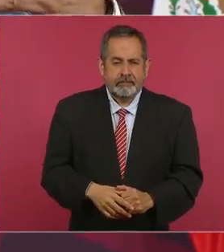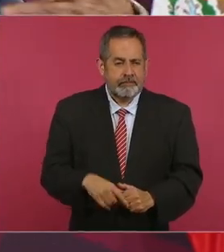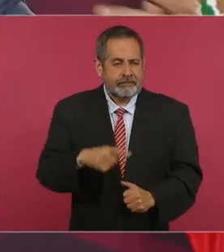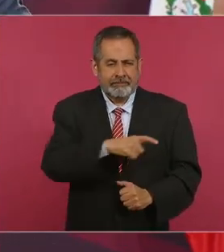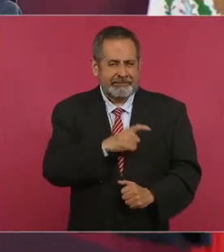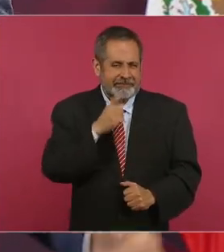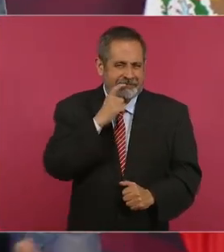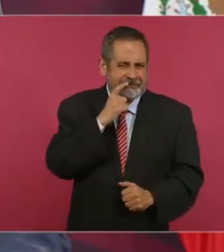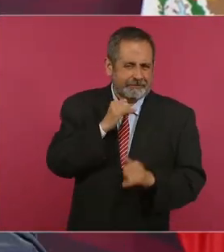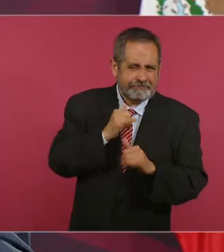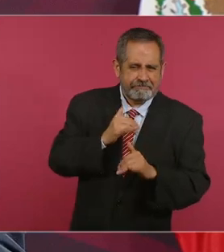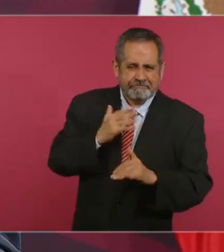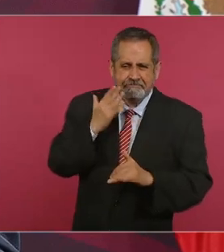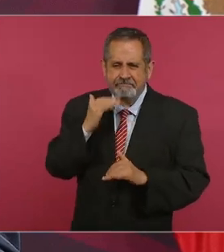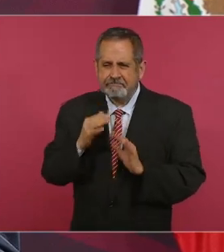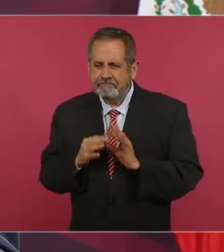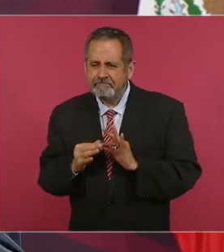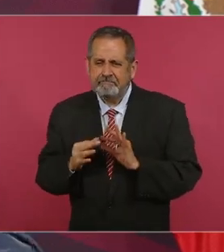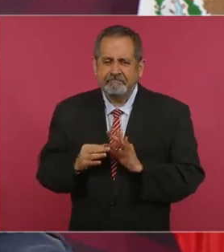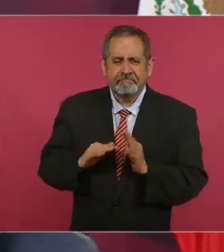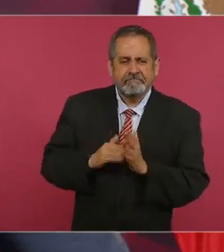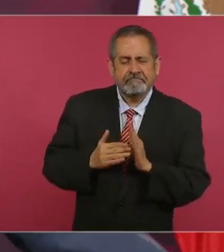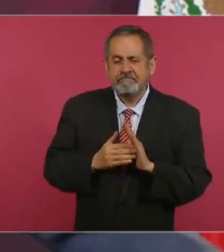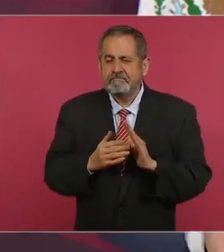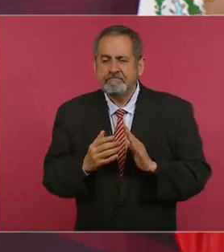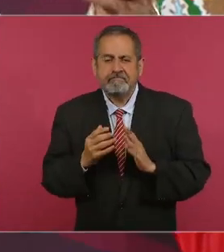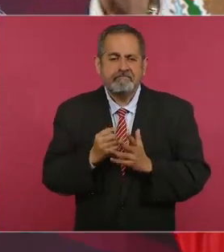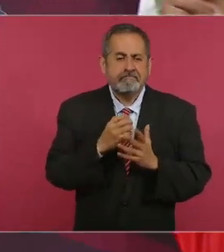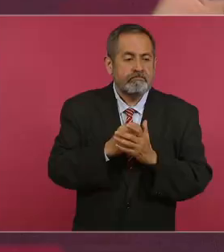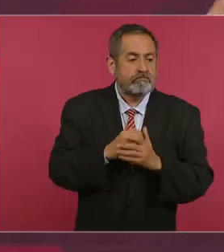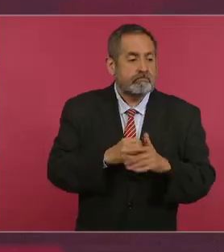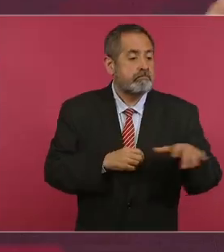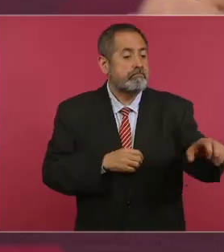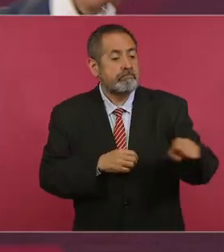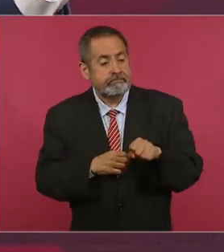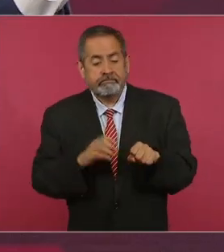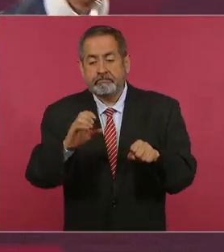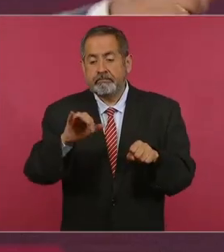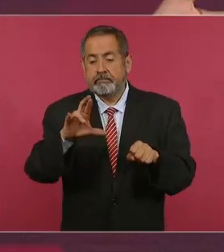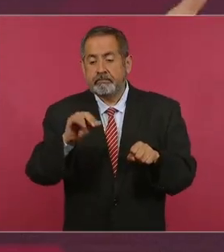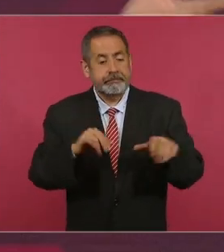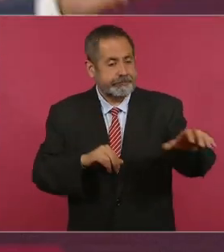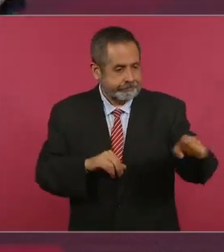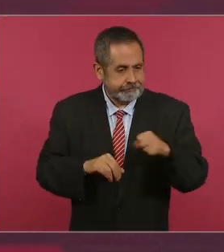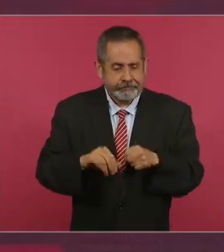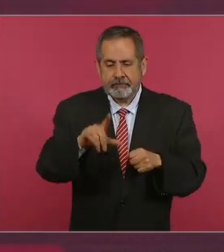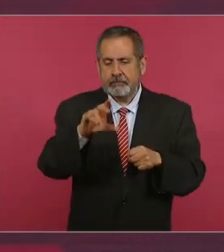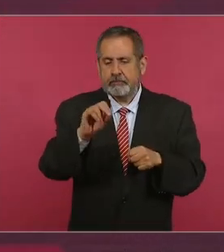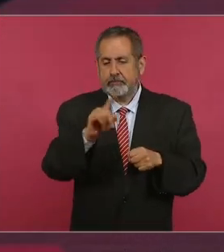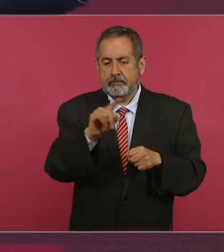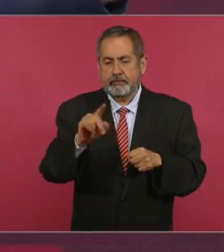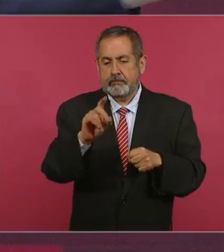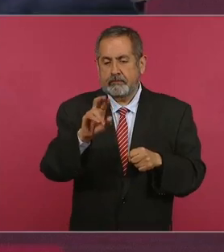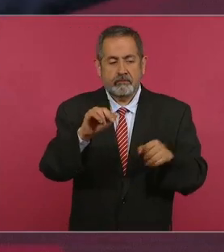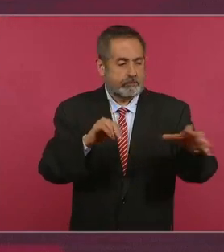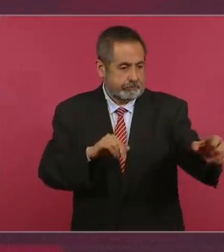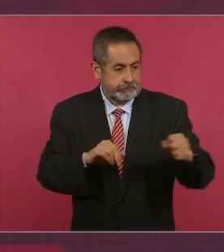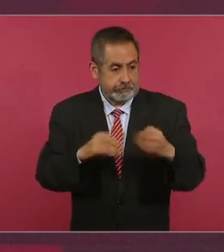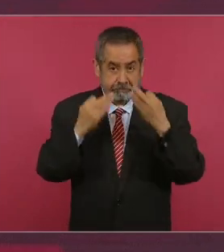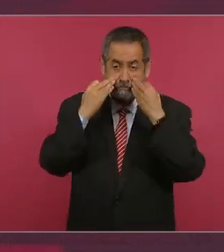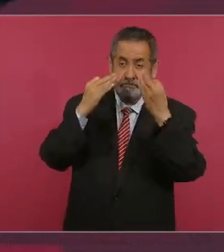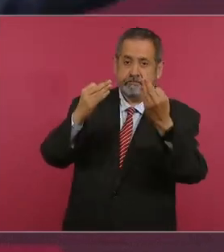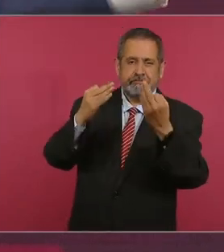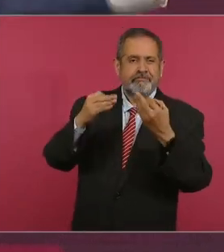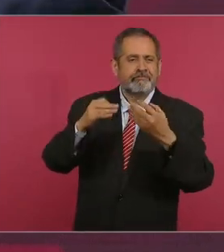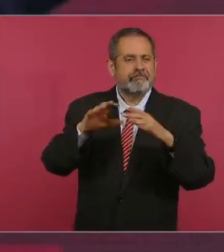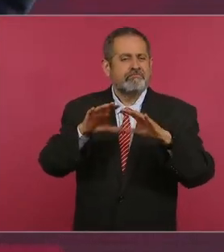habilidoso, ¿no?, que llevaba a Ciro, llevaba a López Dóriga, que llevaba a todos allá al búnker,